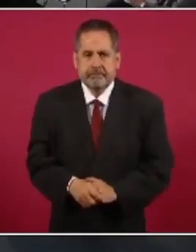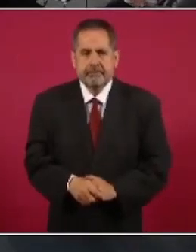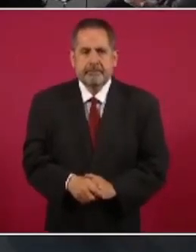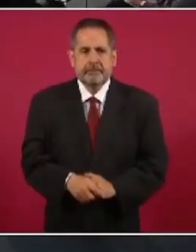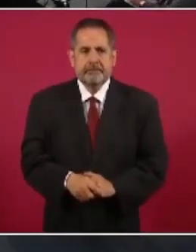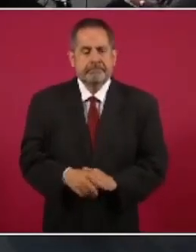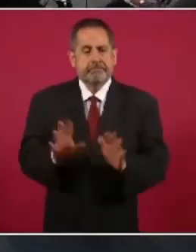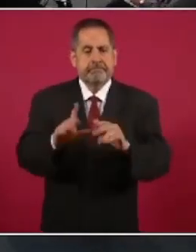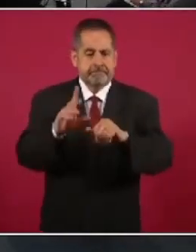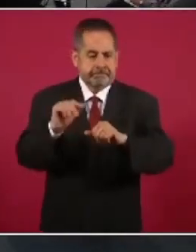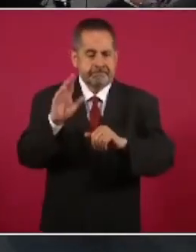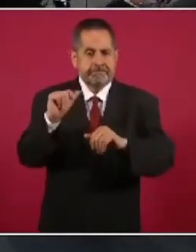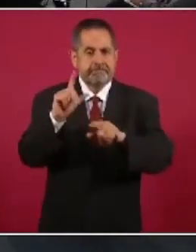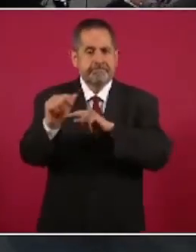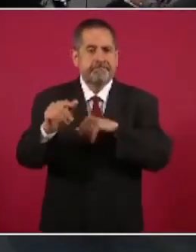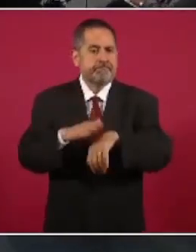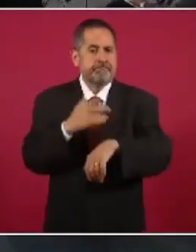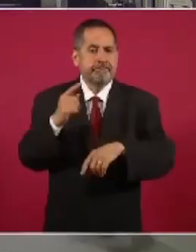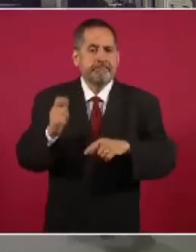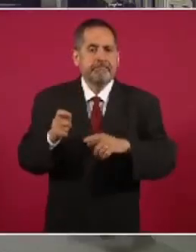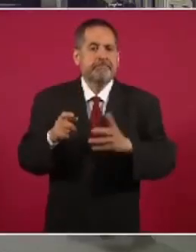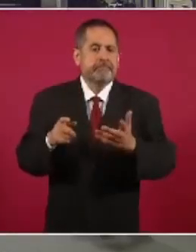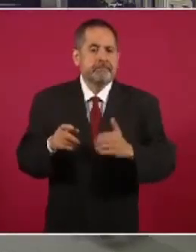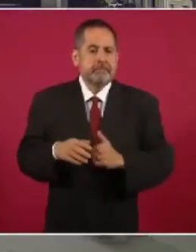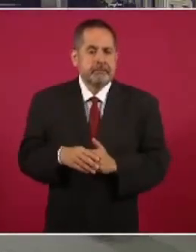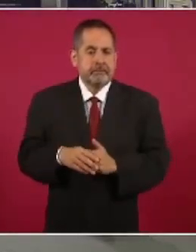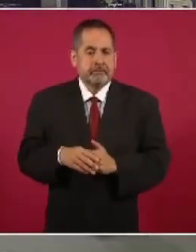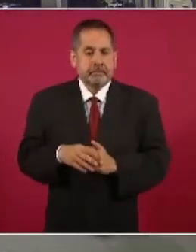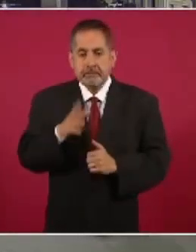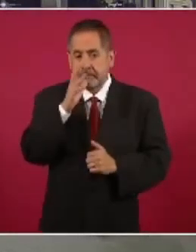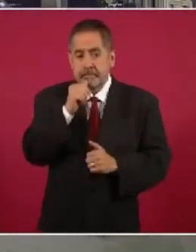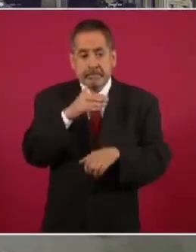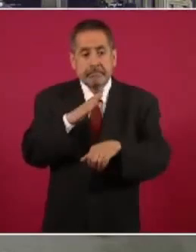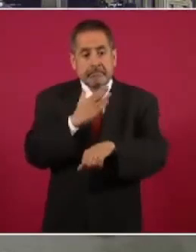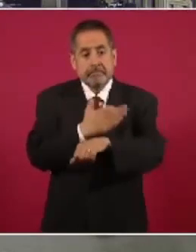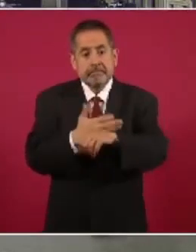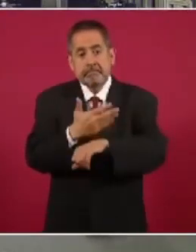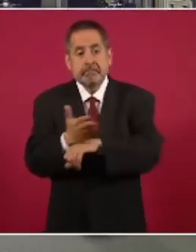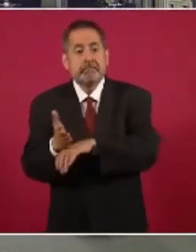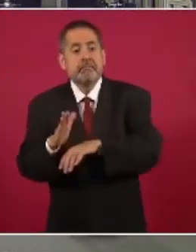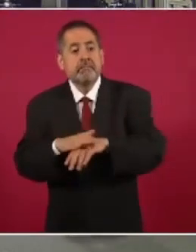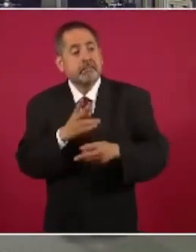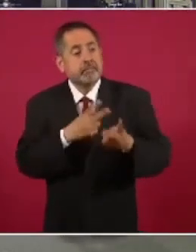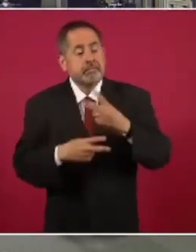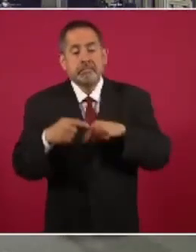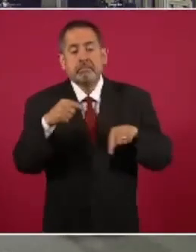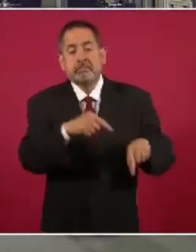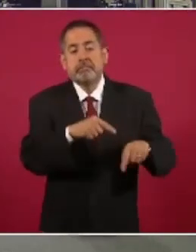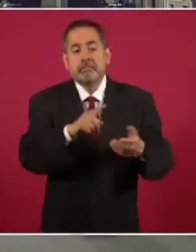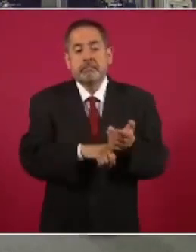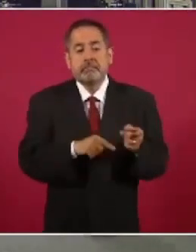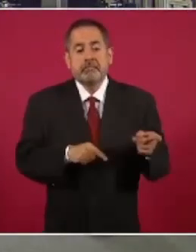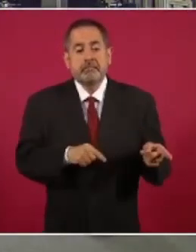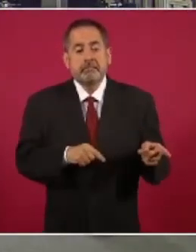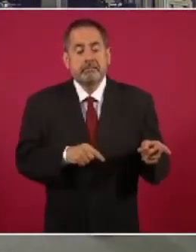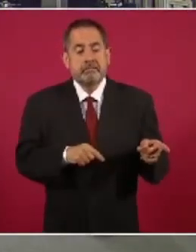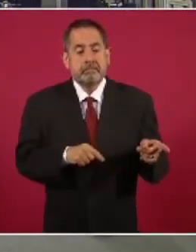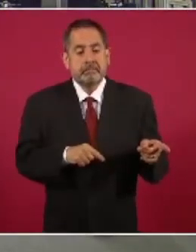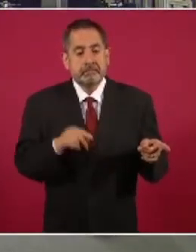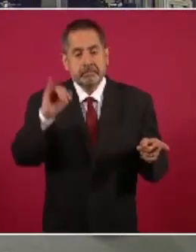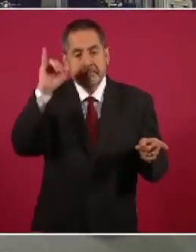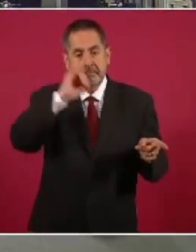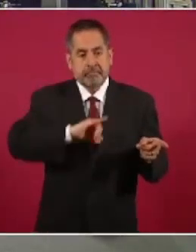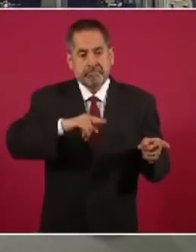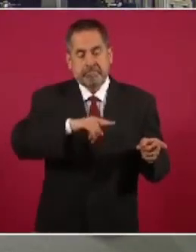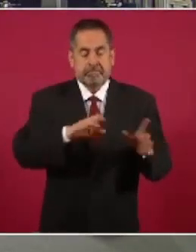Ya nos vamos porque no me puedo traspasar porque viene el jefe de